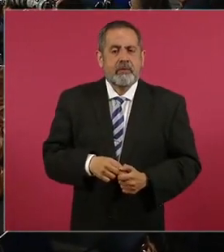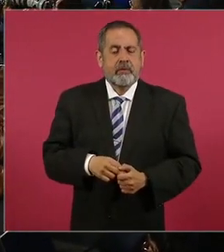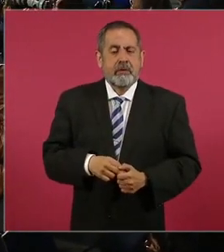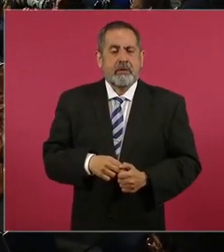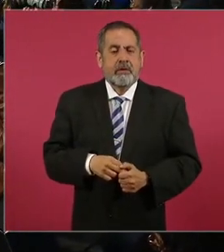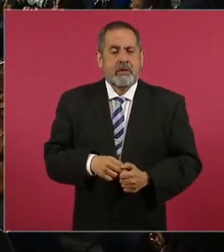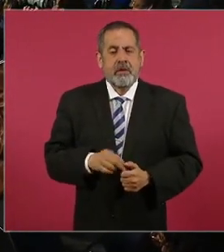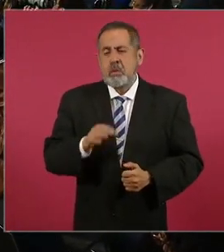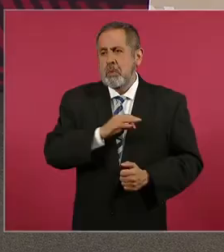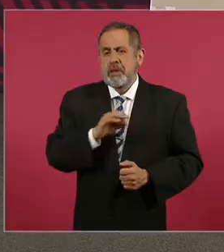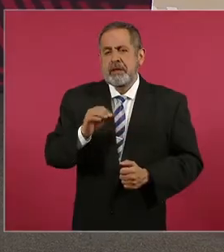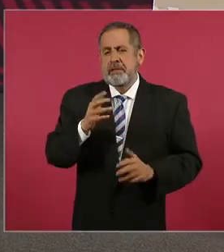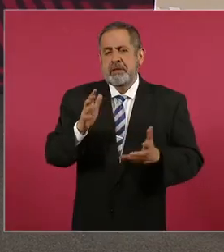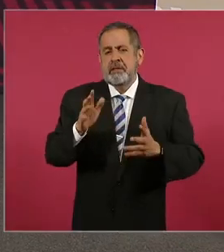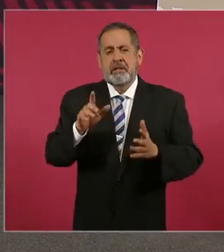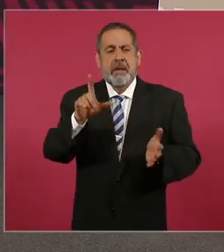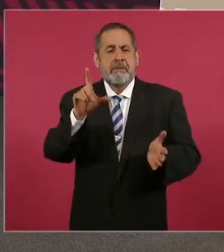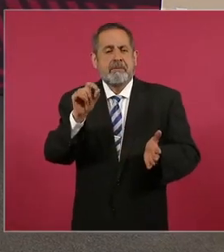un poco más de 20